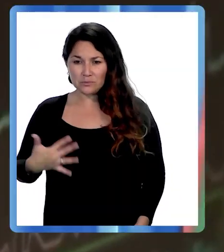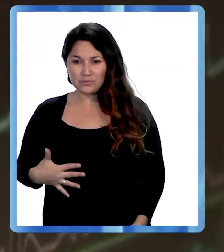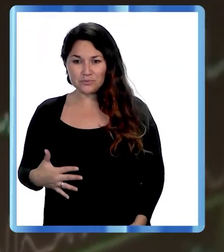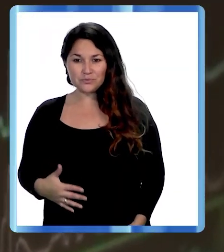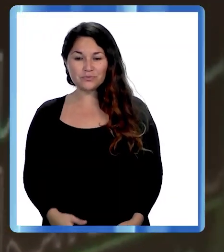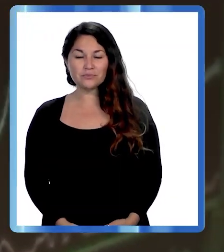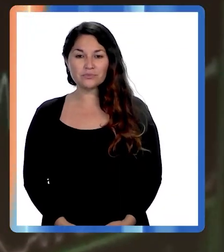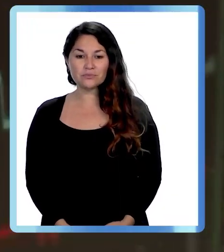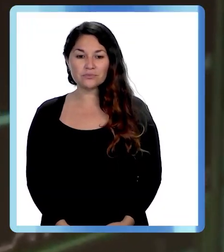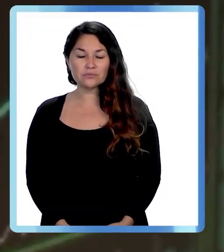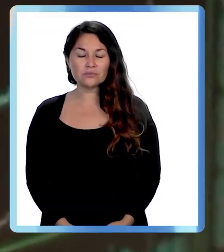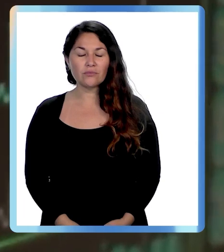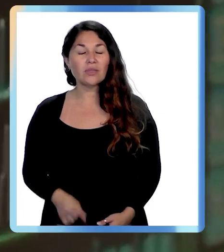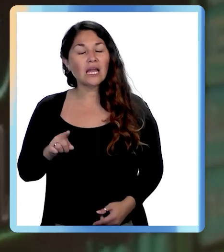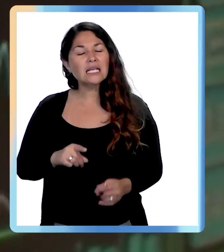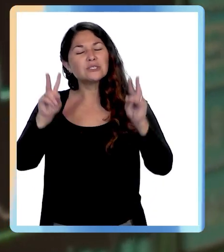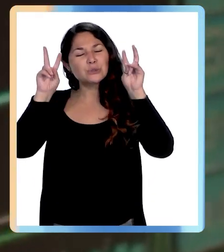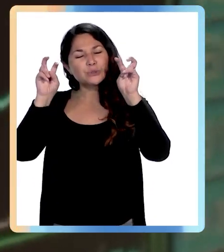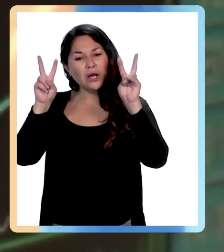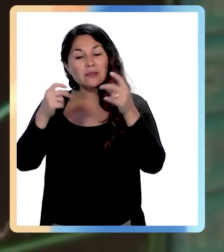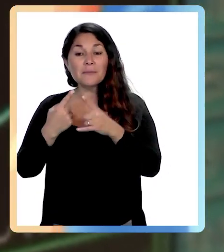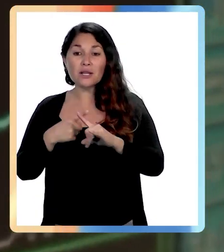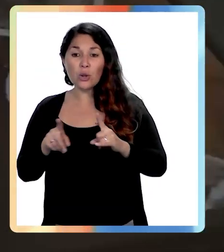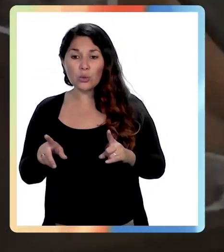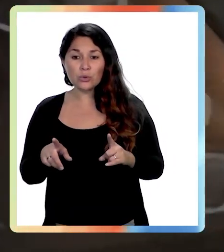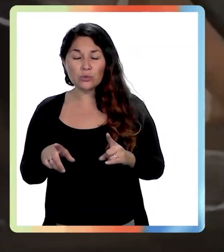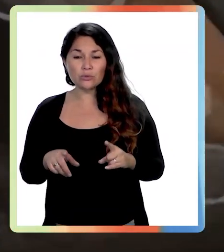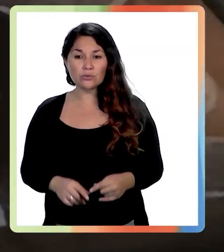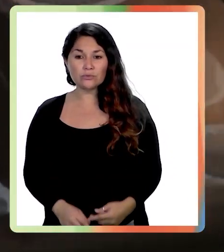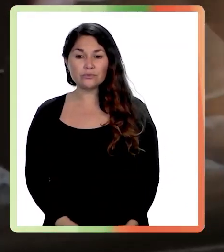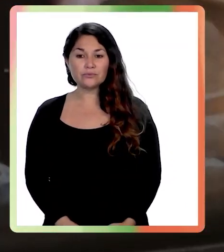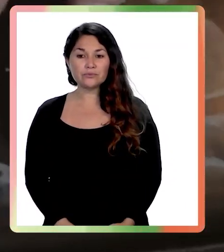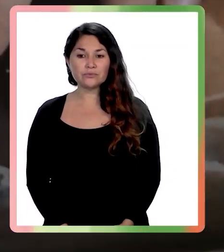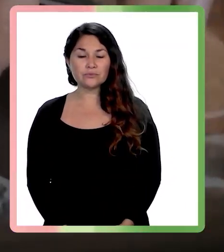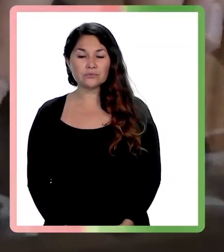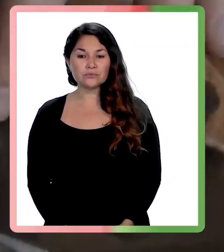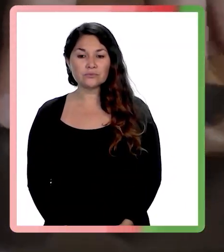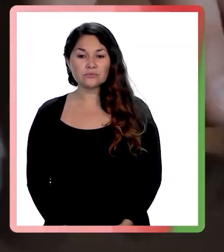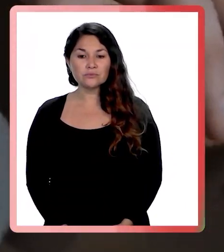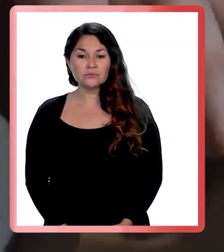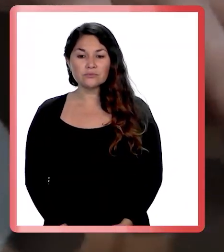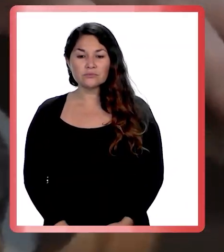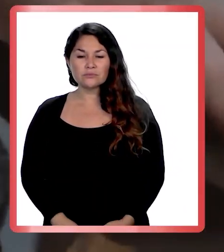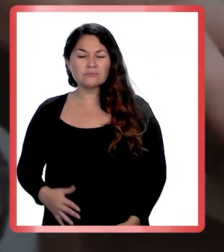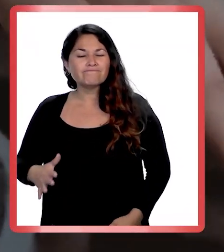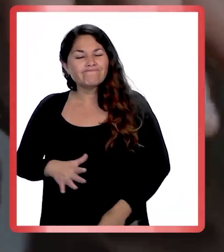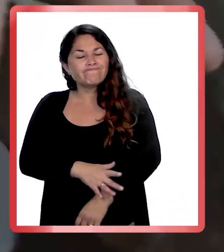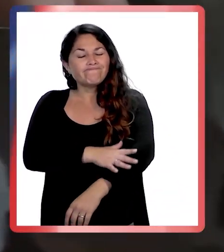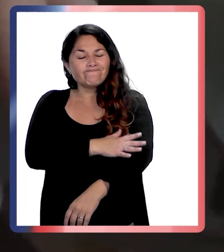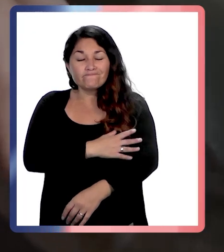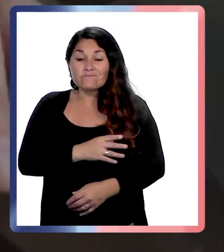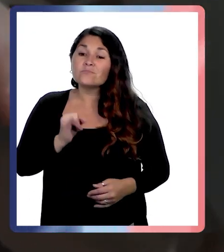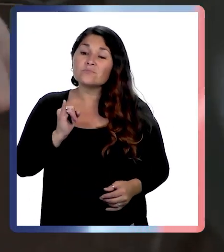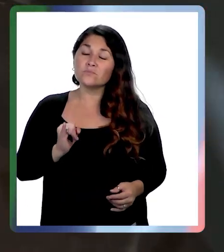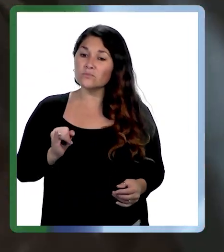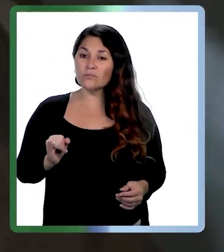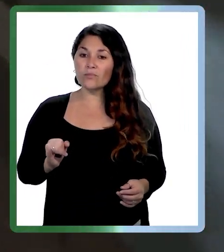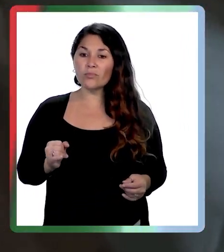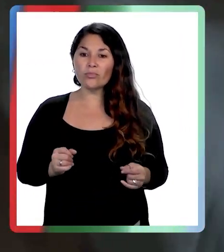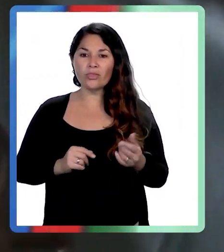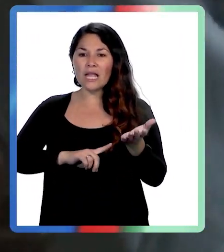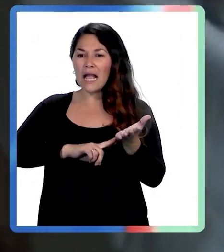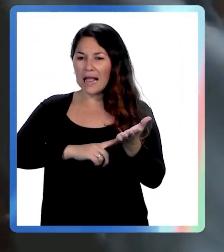Entonces, ese es un aspecto. Y el otro aspecto es que, Claro, da la sensación, y es así, de